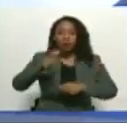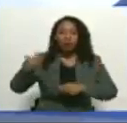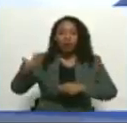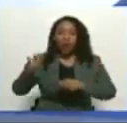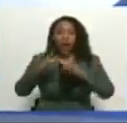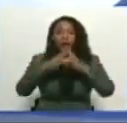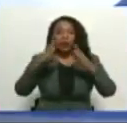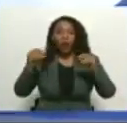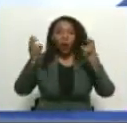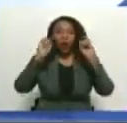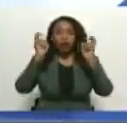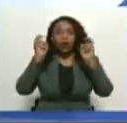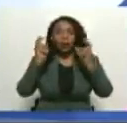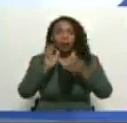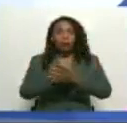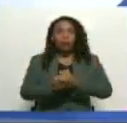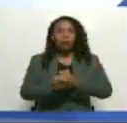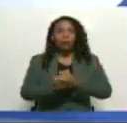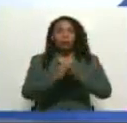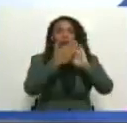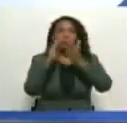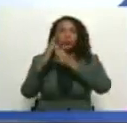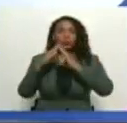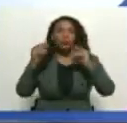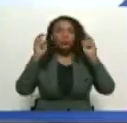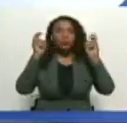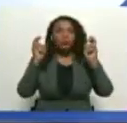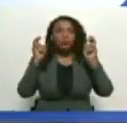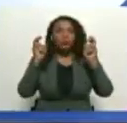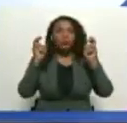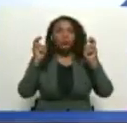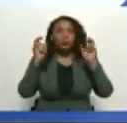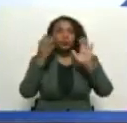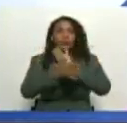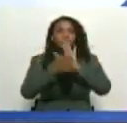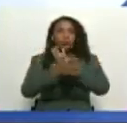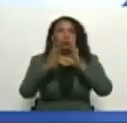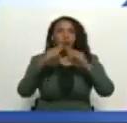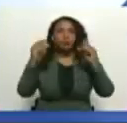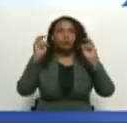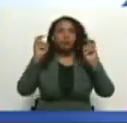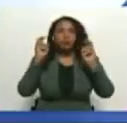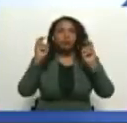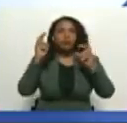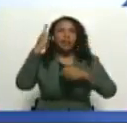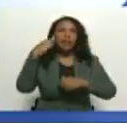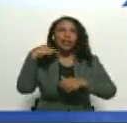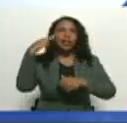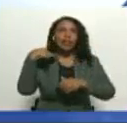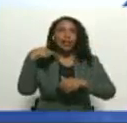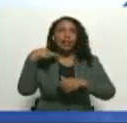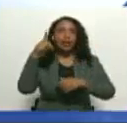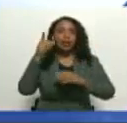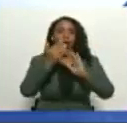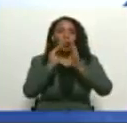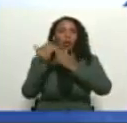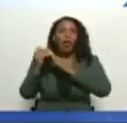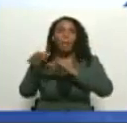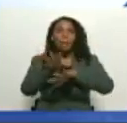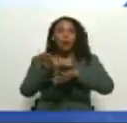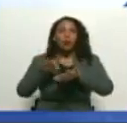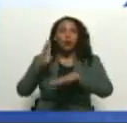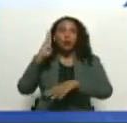los niveles, la educación rural comunitaria a todos los niveles, en el área de Brecha, sobre todo en el área de Las Negritas, una comunidad del municipio de